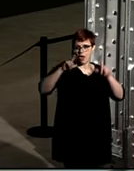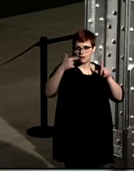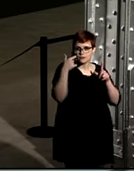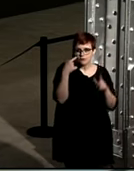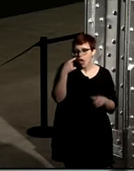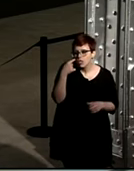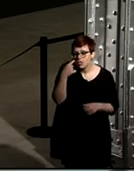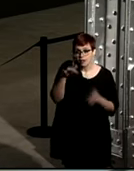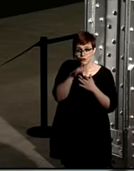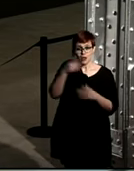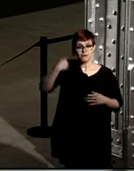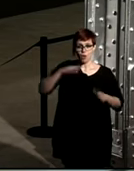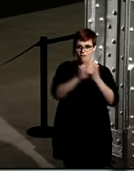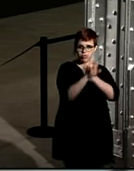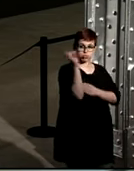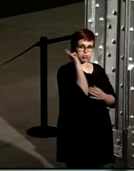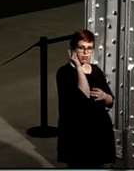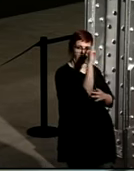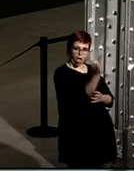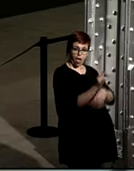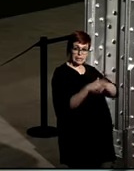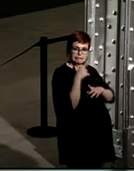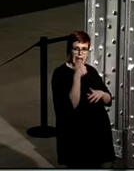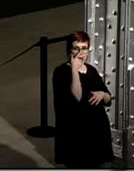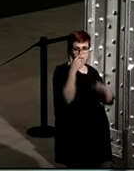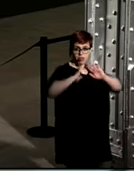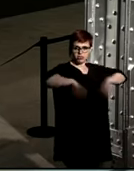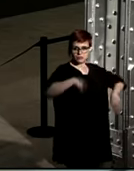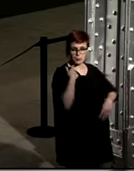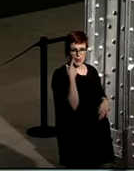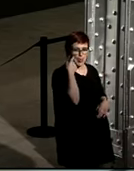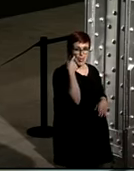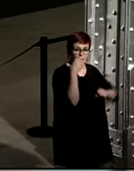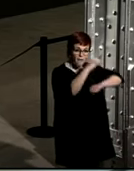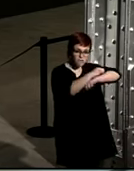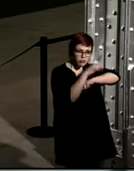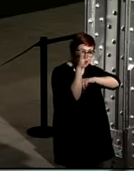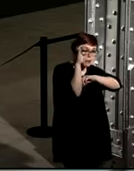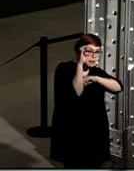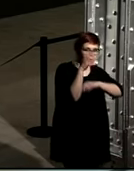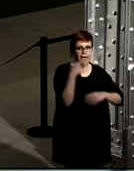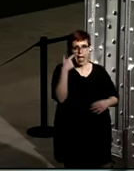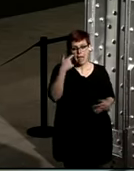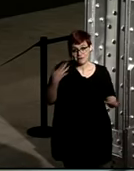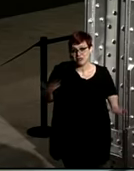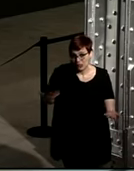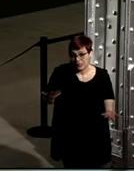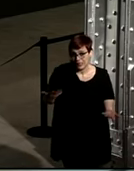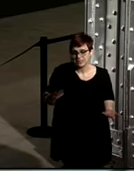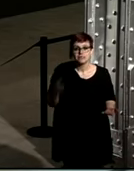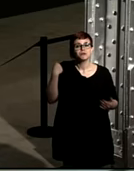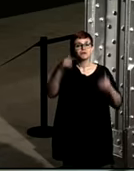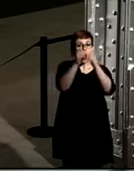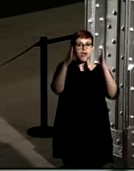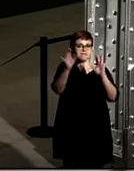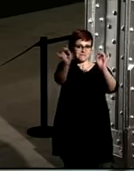para verla ducharse en pelotas. Sí. O sea, lo que hemos hecho Nada, todos, estas cosas toda que la vida. habéis hecho todos los chavales. Claro. Sí. Entonces, a lo mejor alguna chica también. Entonces las casas son